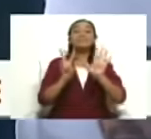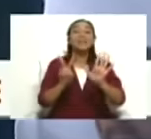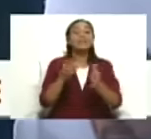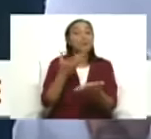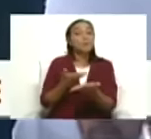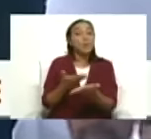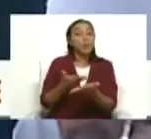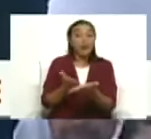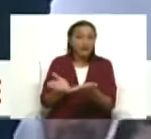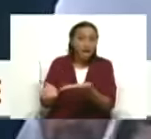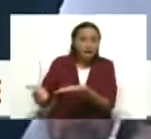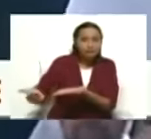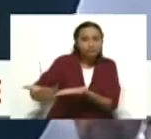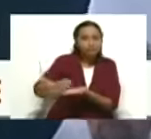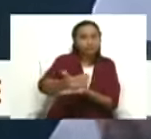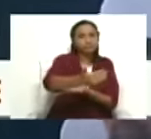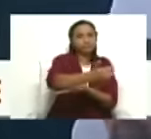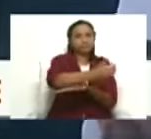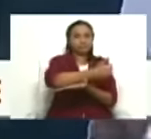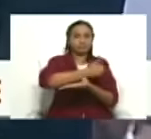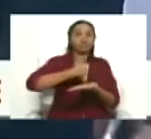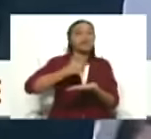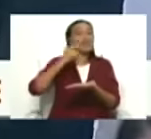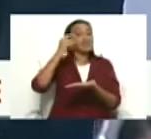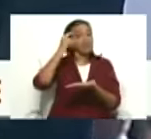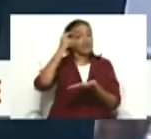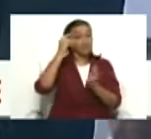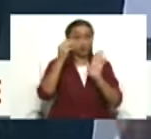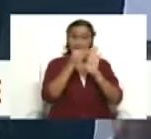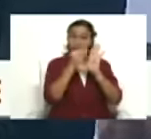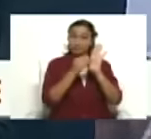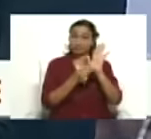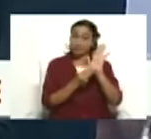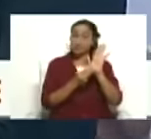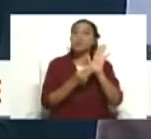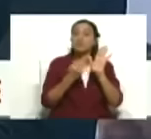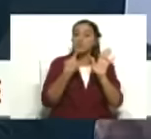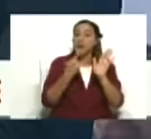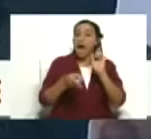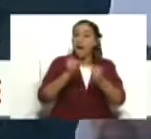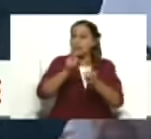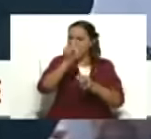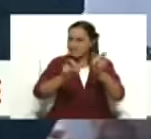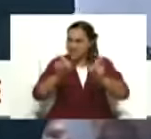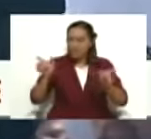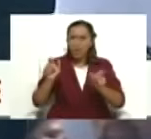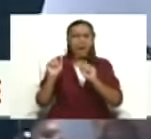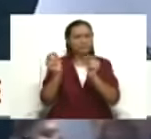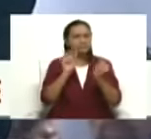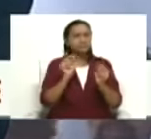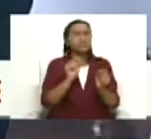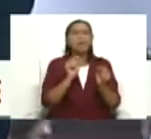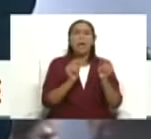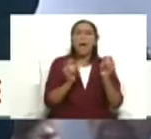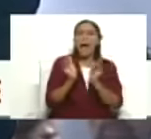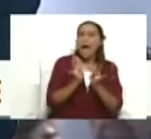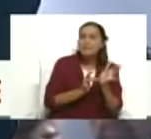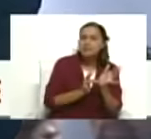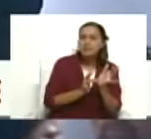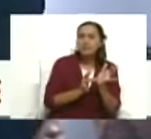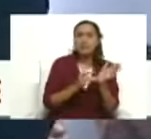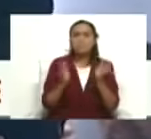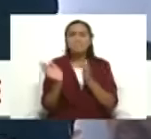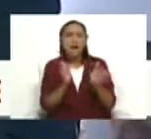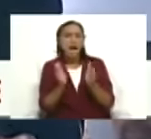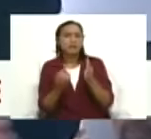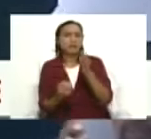todos. Hubo gente que propuso hacerlas en abril, en marzo, en mayo, el primero de